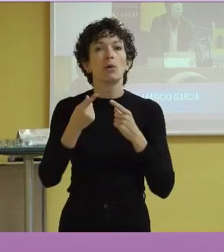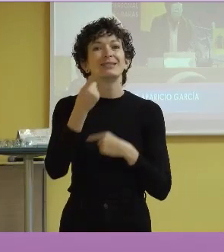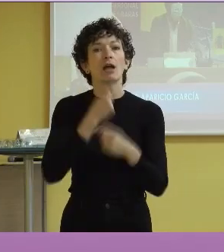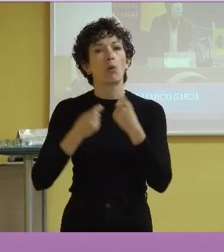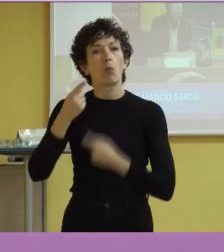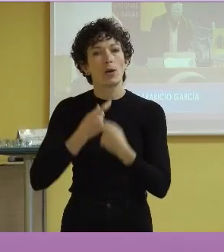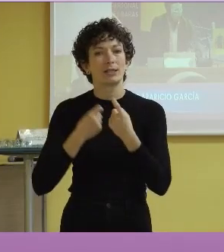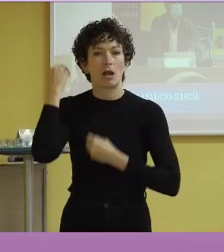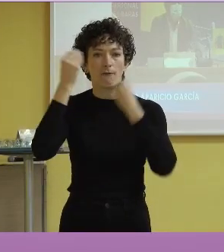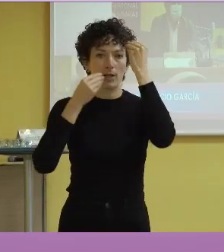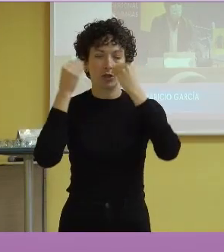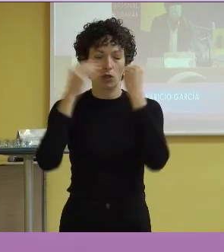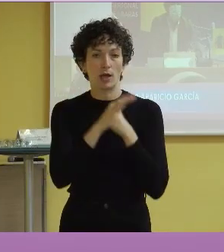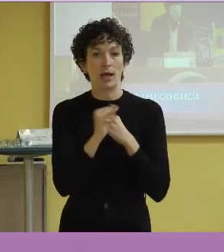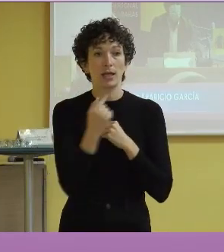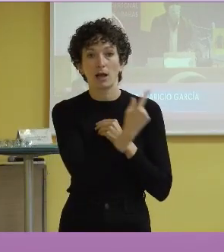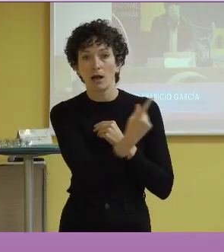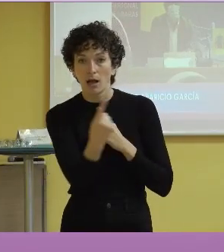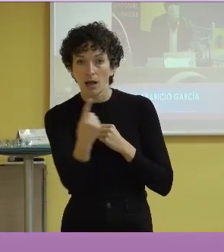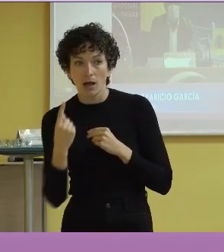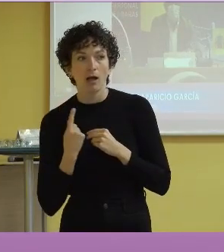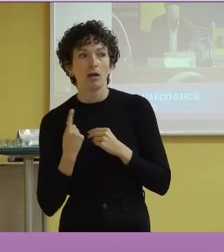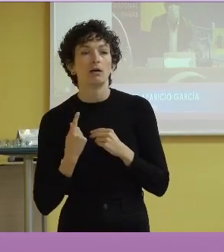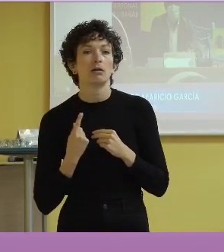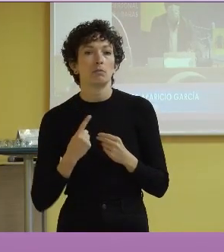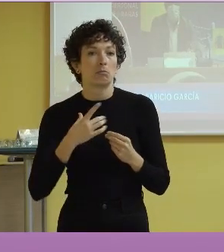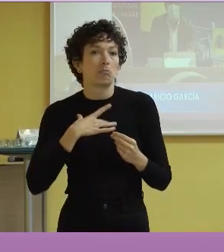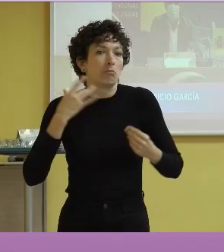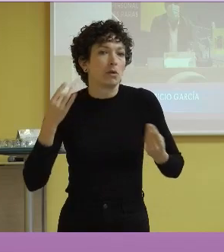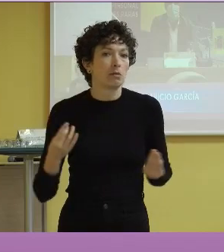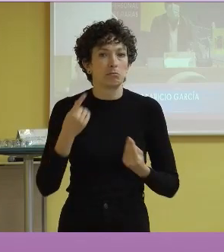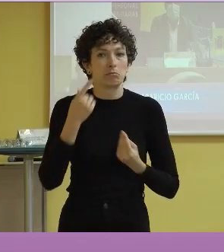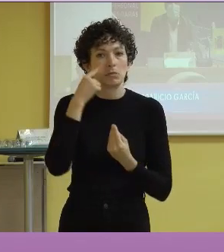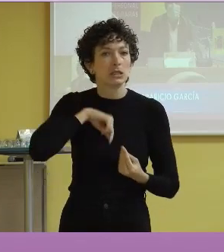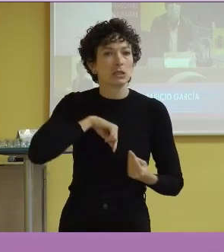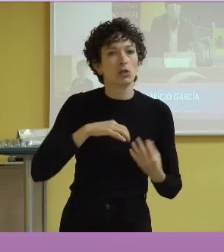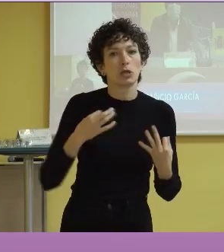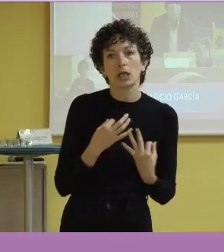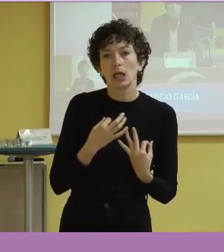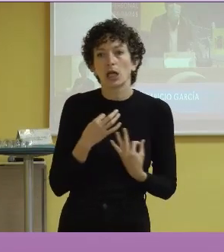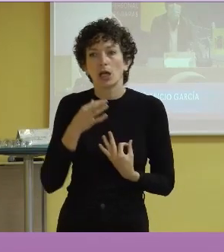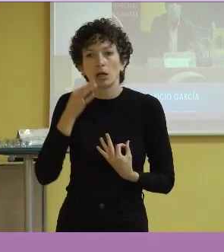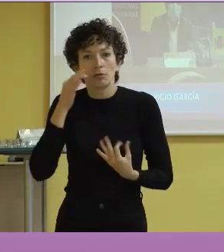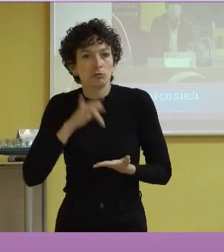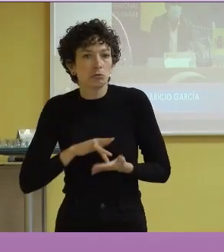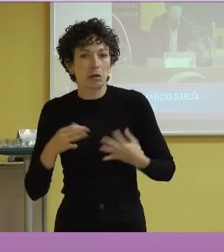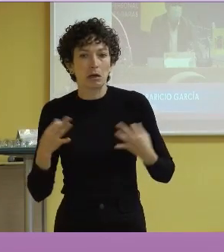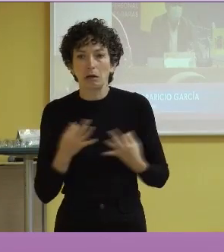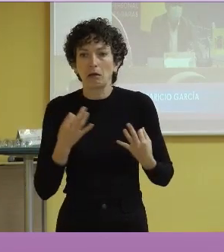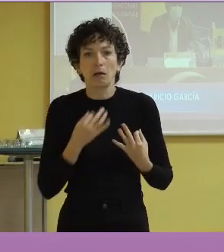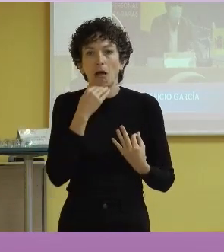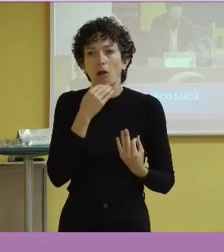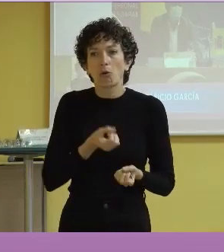de reflexión donde cada una de vosotras y vosotros podéis compartir lo que habéis sentido, lo que habéis vivido, las cosas que podéis